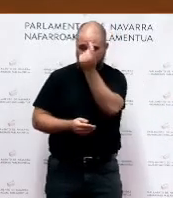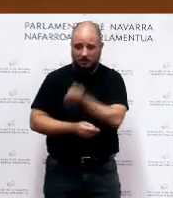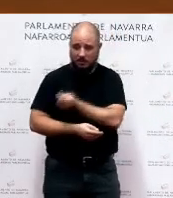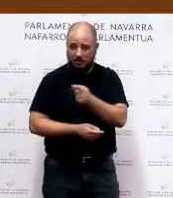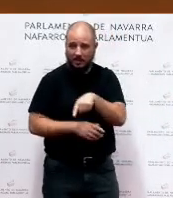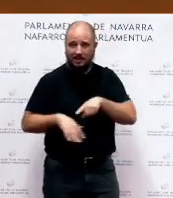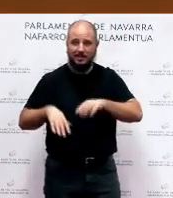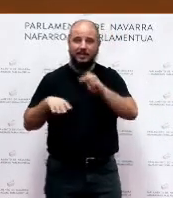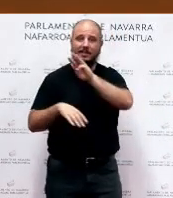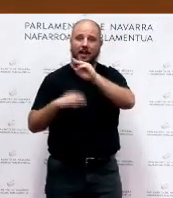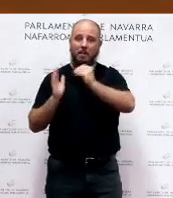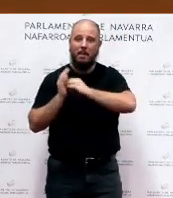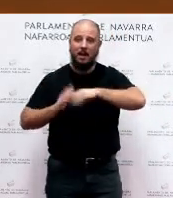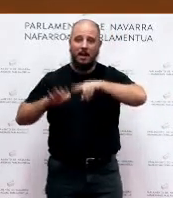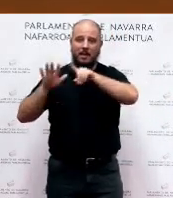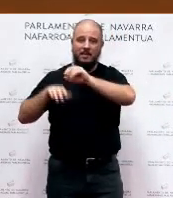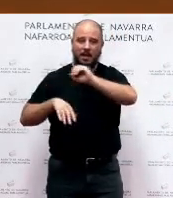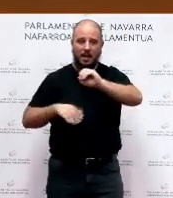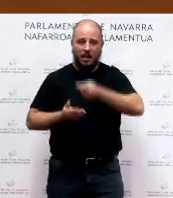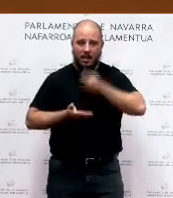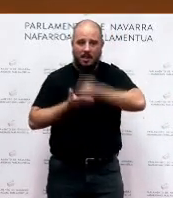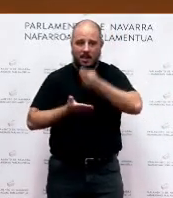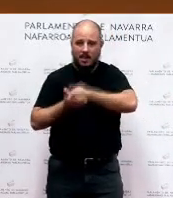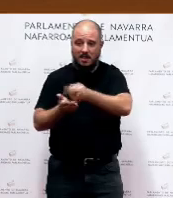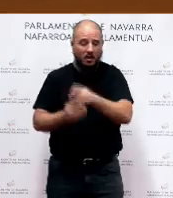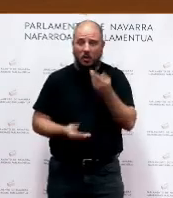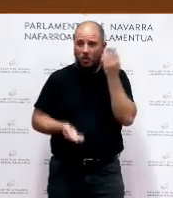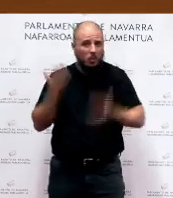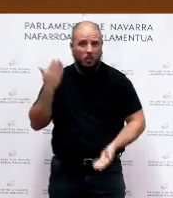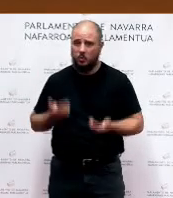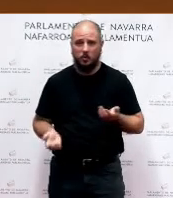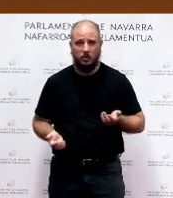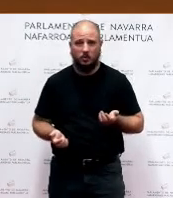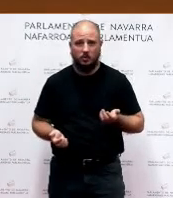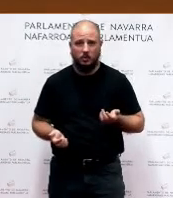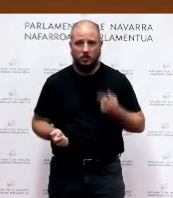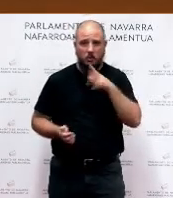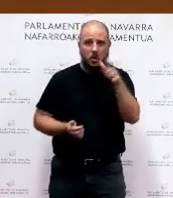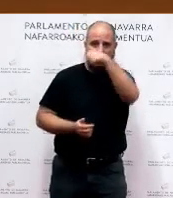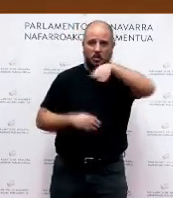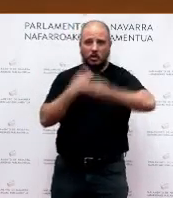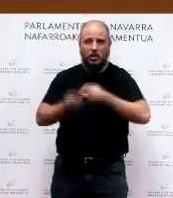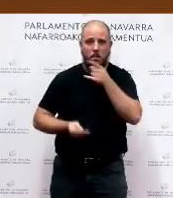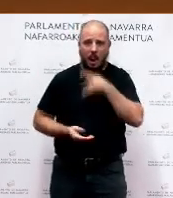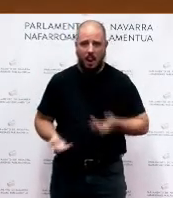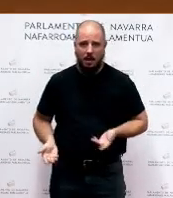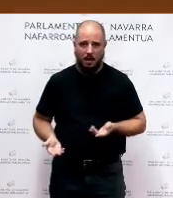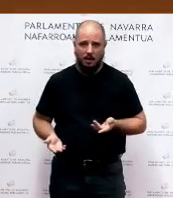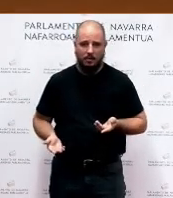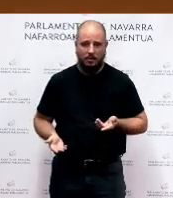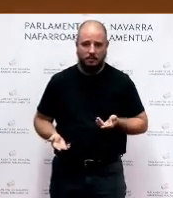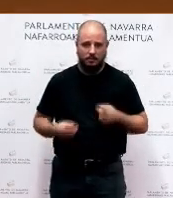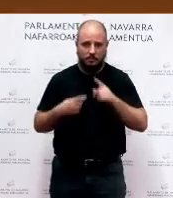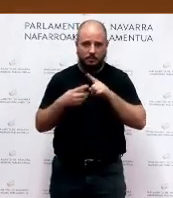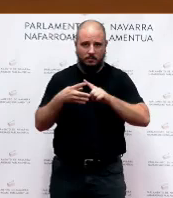de 3.600 euros de manera injusta y directamente provocada por su mal hacer. Todo esto